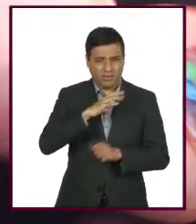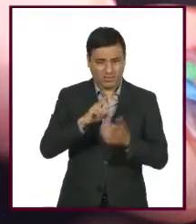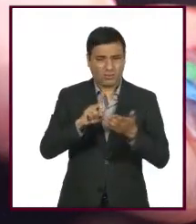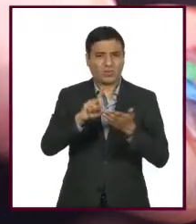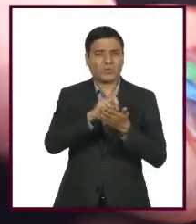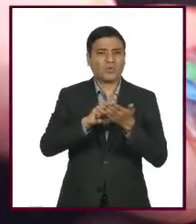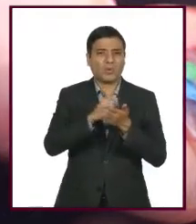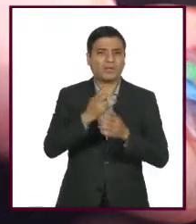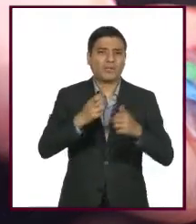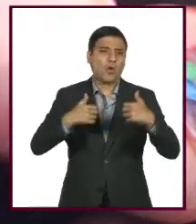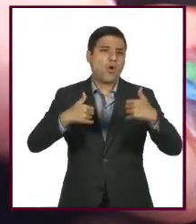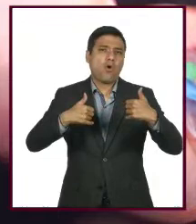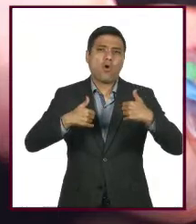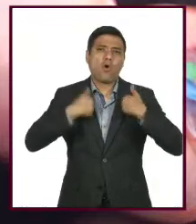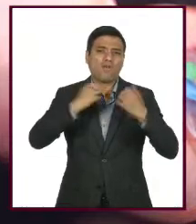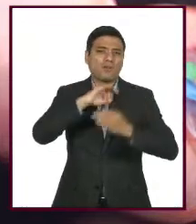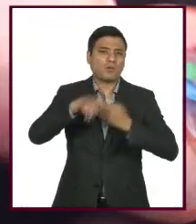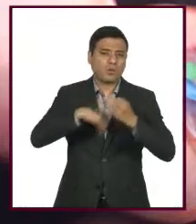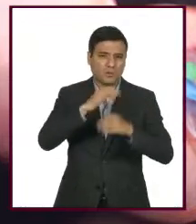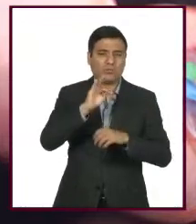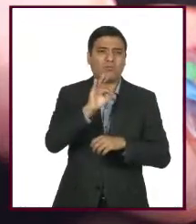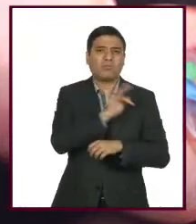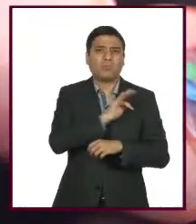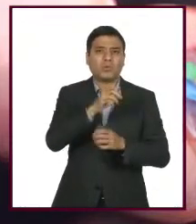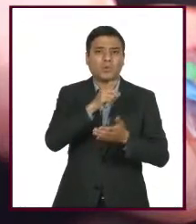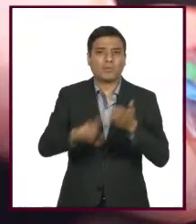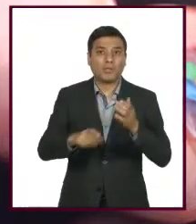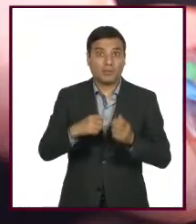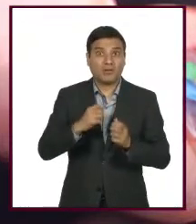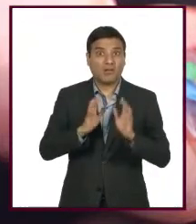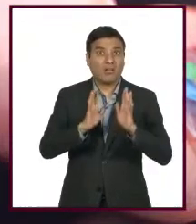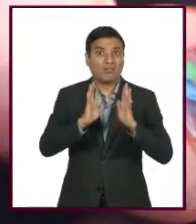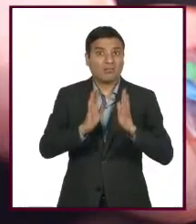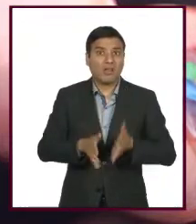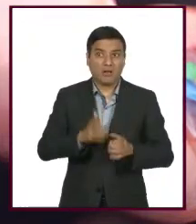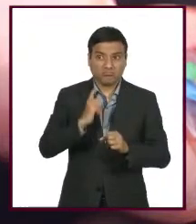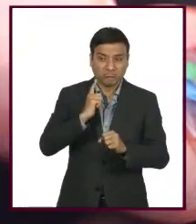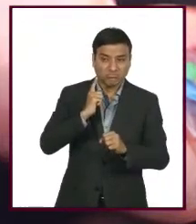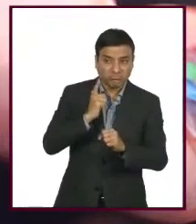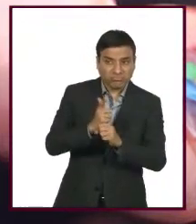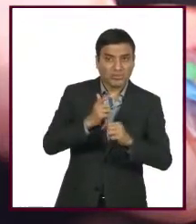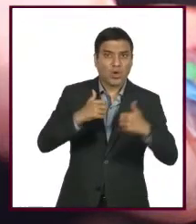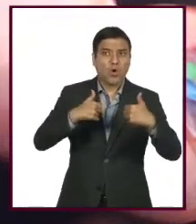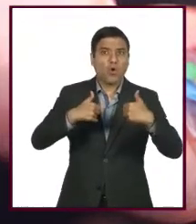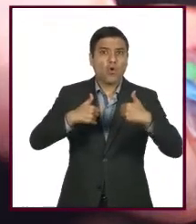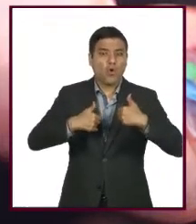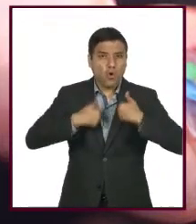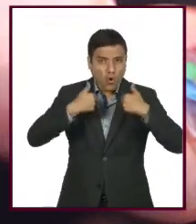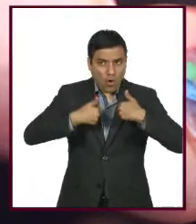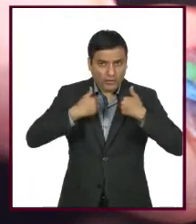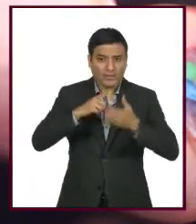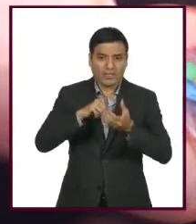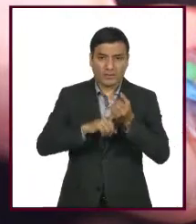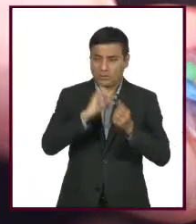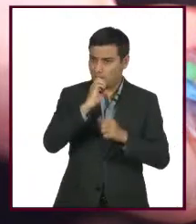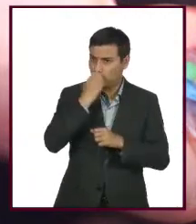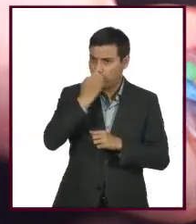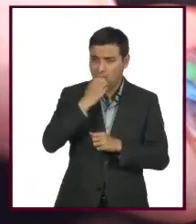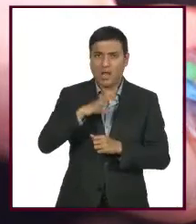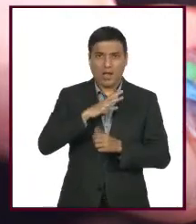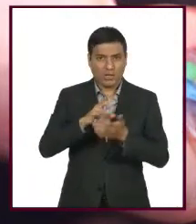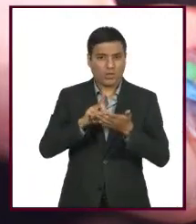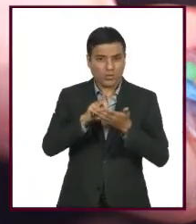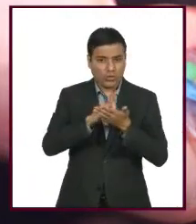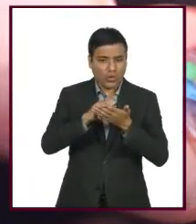que cualquier joven la pueda obtener. Hemos encontrado a varios jóvenes en posesión de cristal al interior de las escuelas. ¿Qué hacer en estos casos,